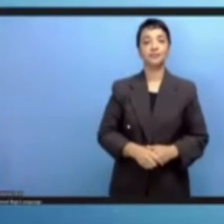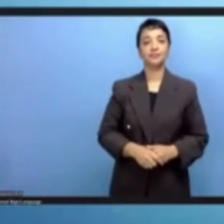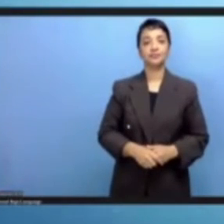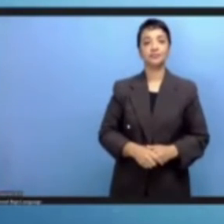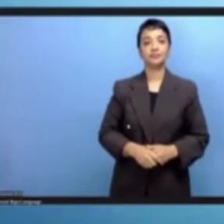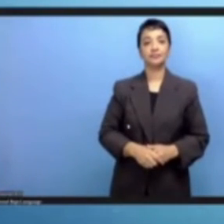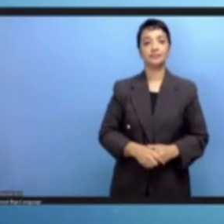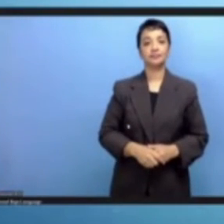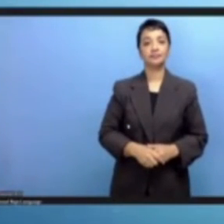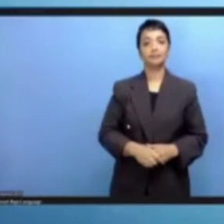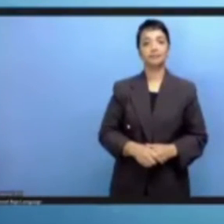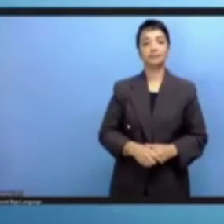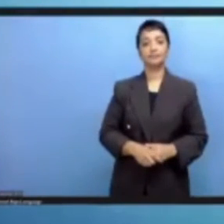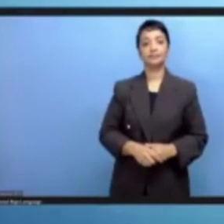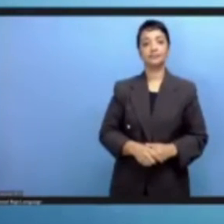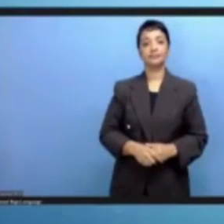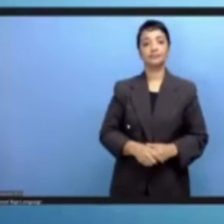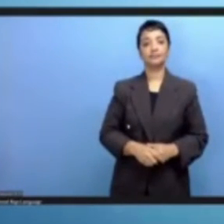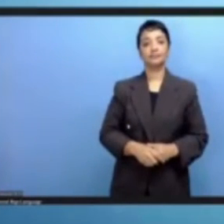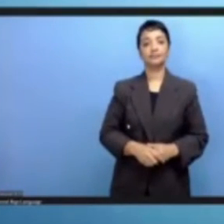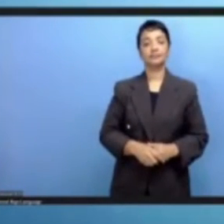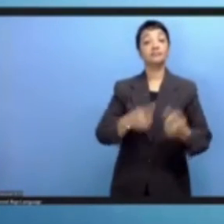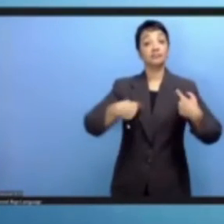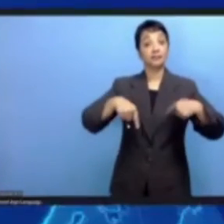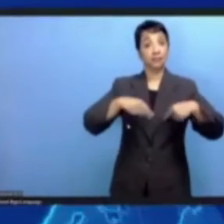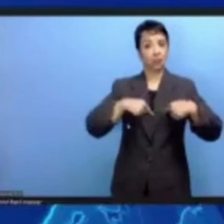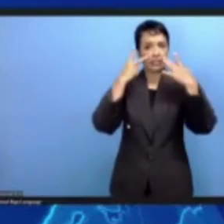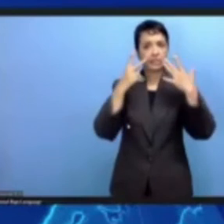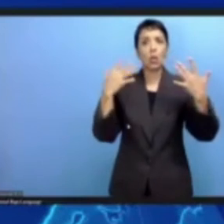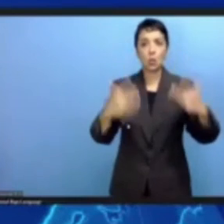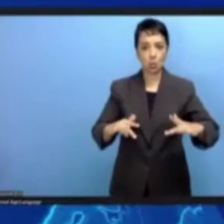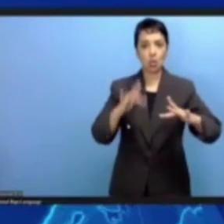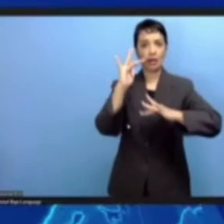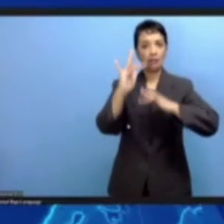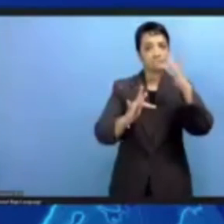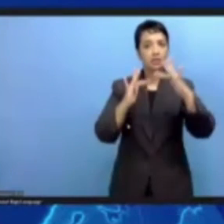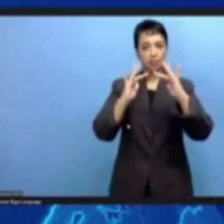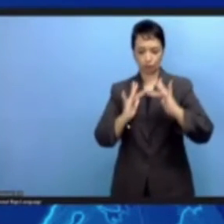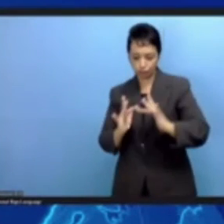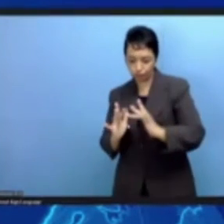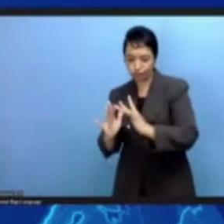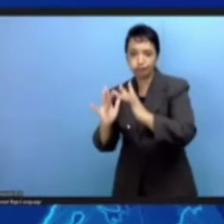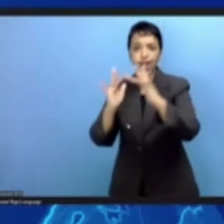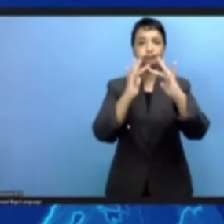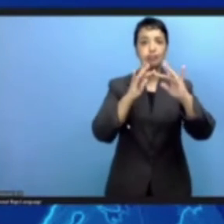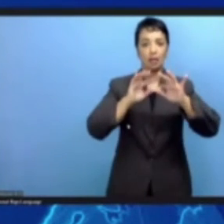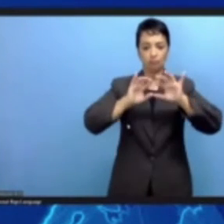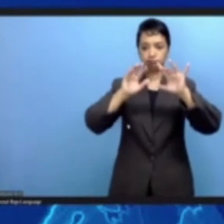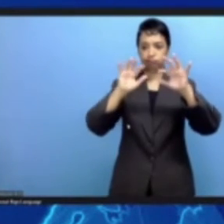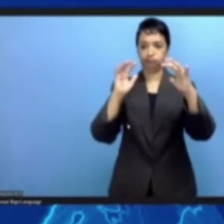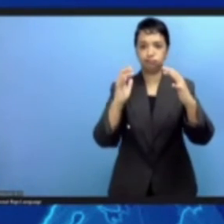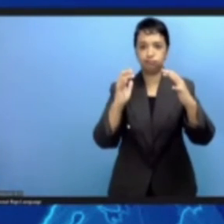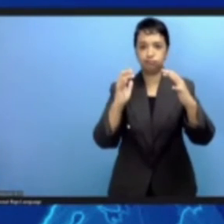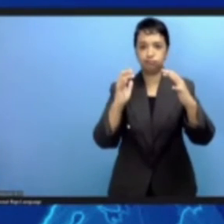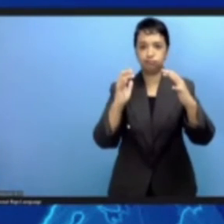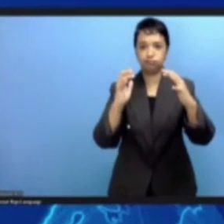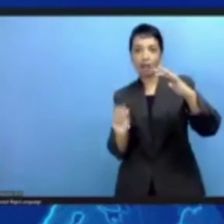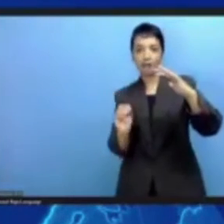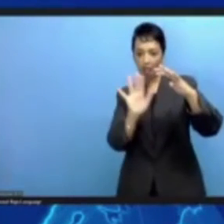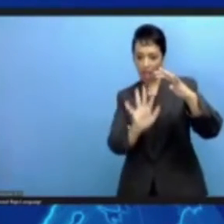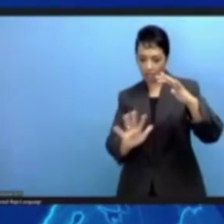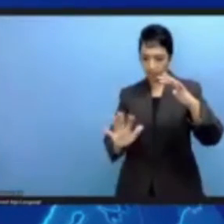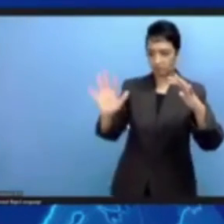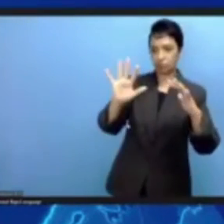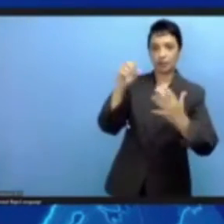subtemas del décimo séptimo y jefe considerando nuestra gran población creciente también